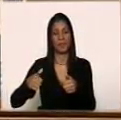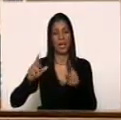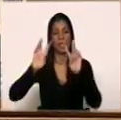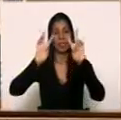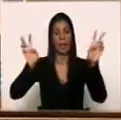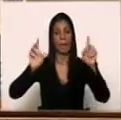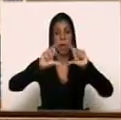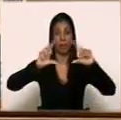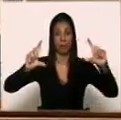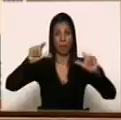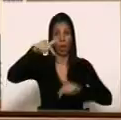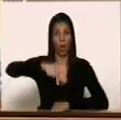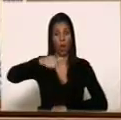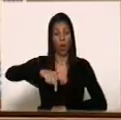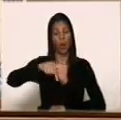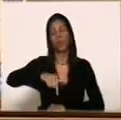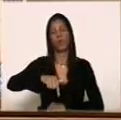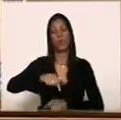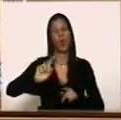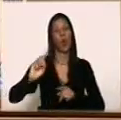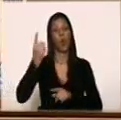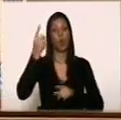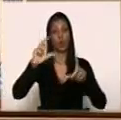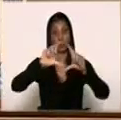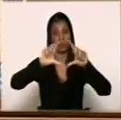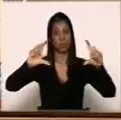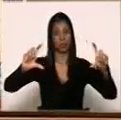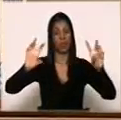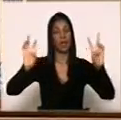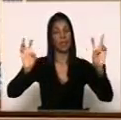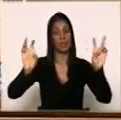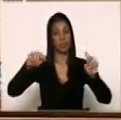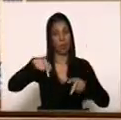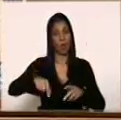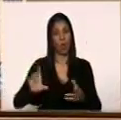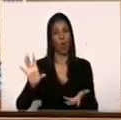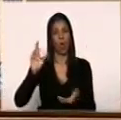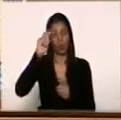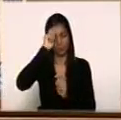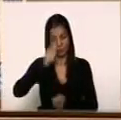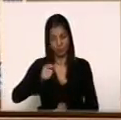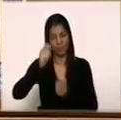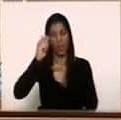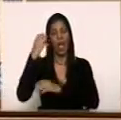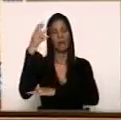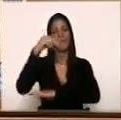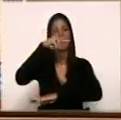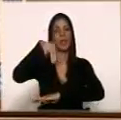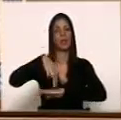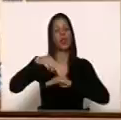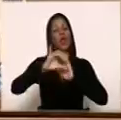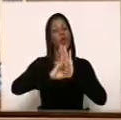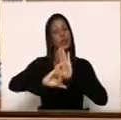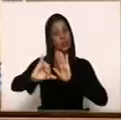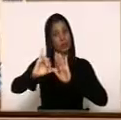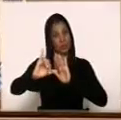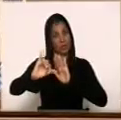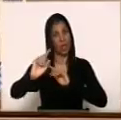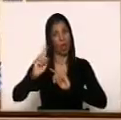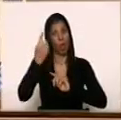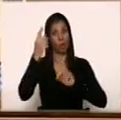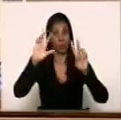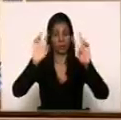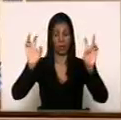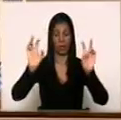día, al único punto del orden del día que tiene esta sesión de la Soberanísima Asamblea Nacional Constituyente, quiero que desde aquí